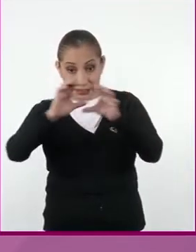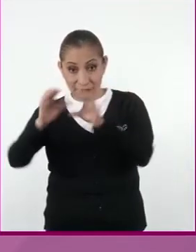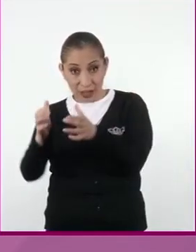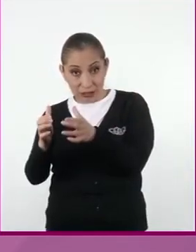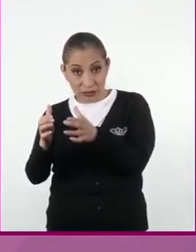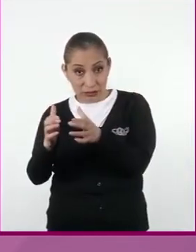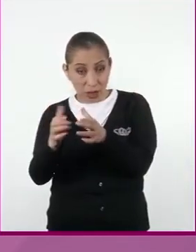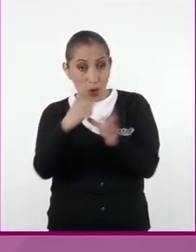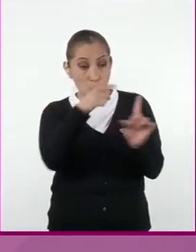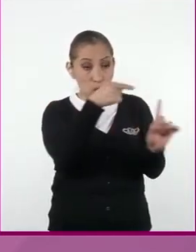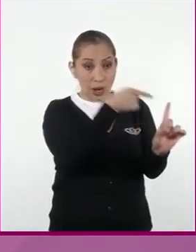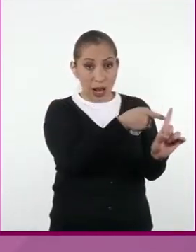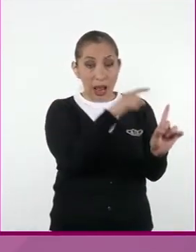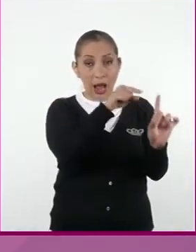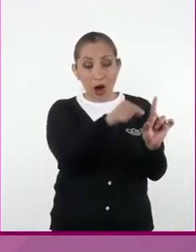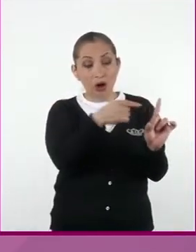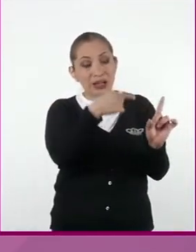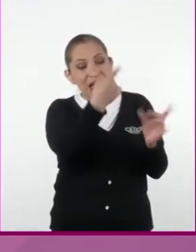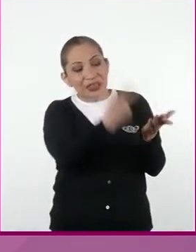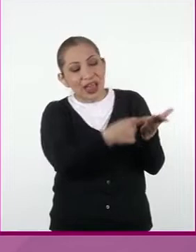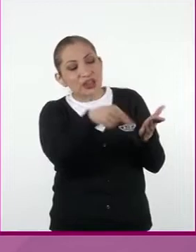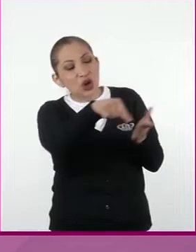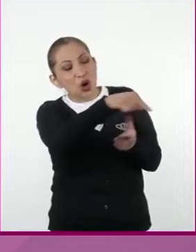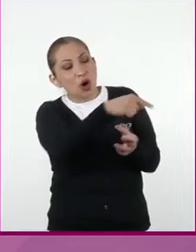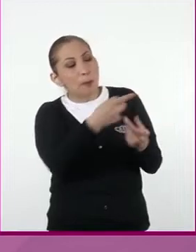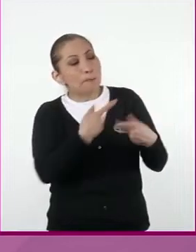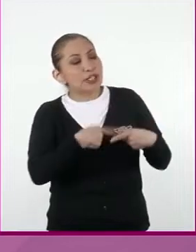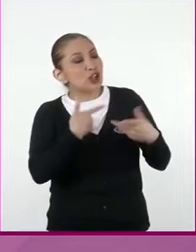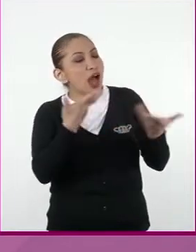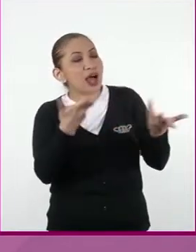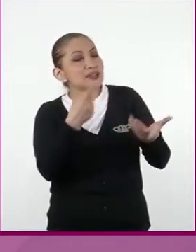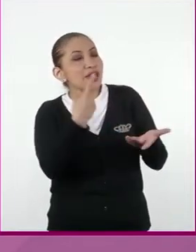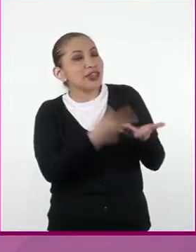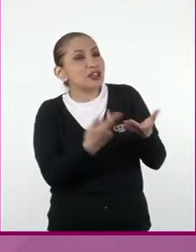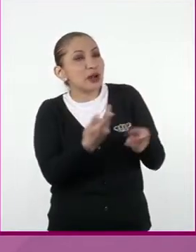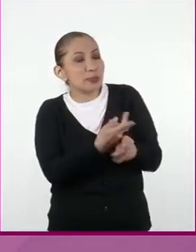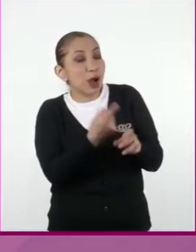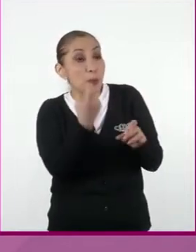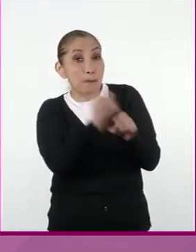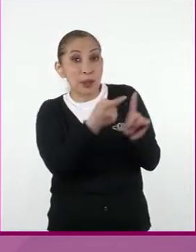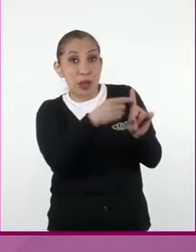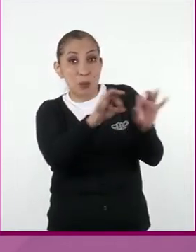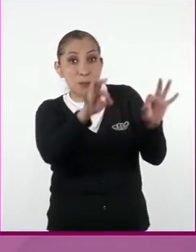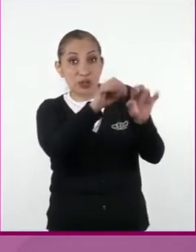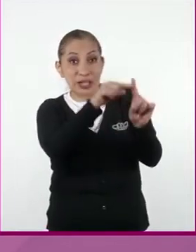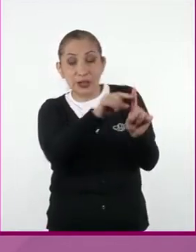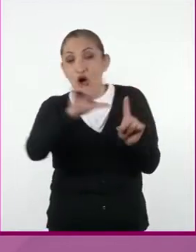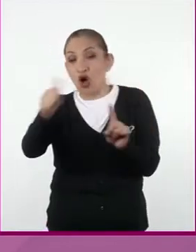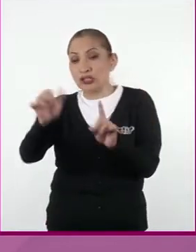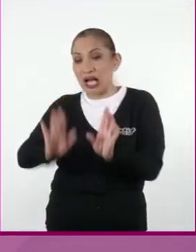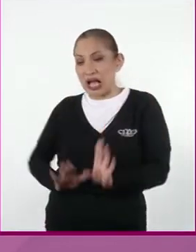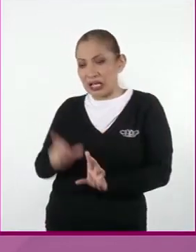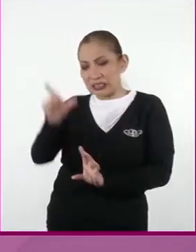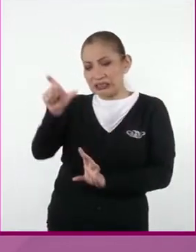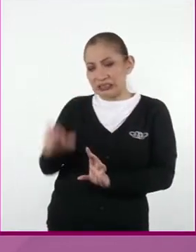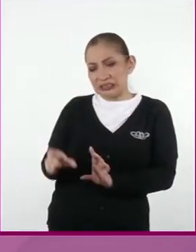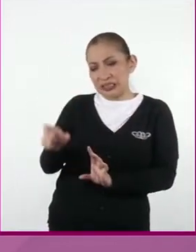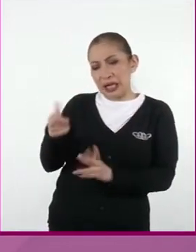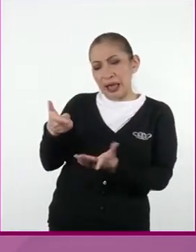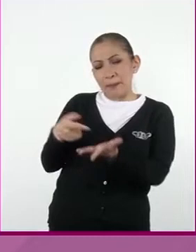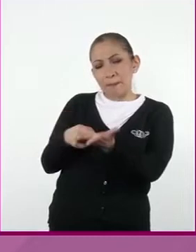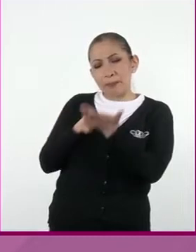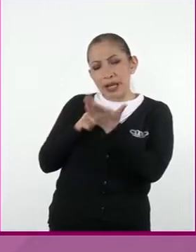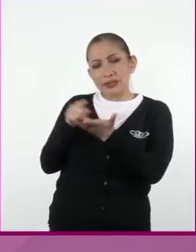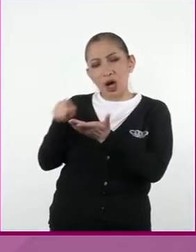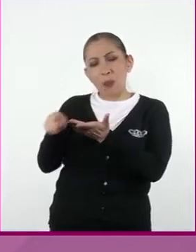clasificaciones. Una tiene que ver con la función porque involucra a un personaje principal y la otra relacionada con la caracterización que